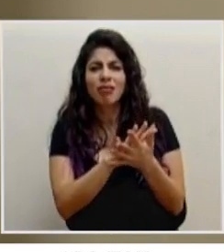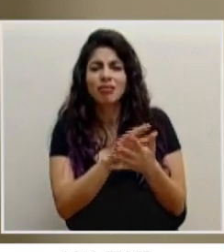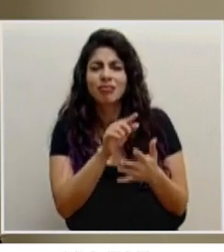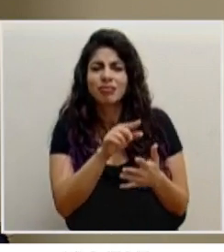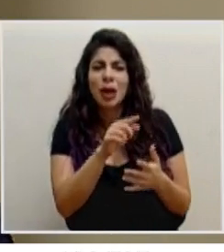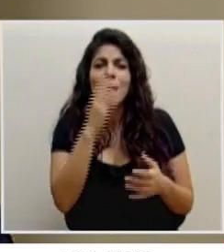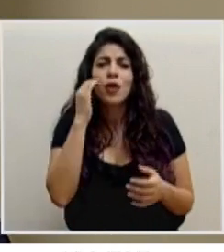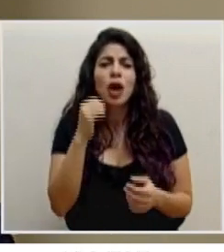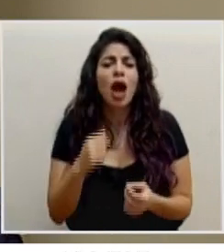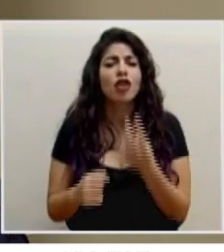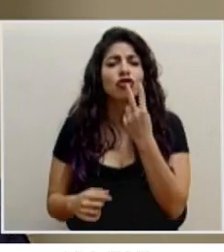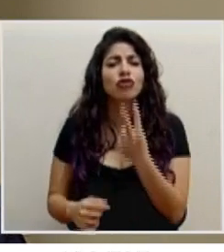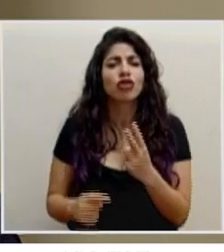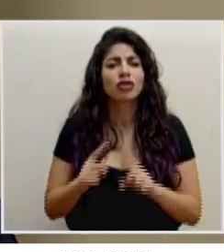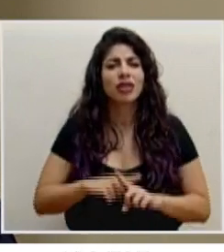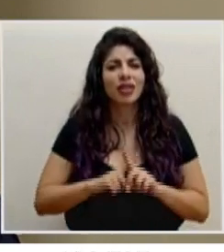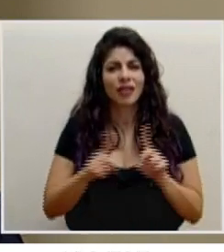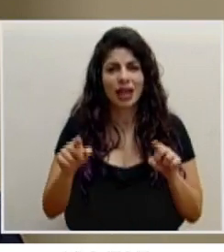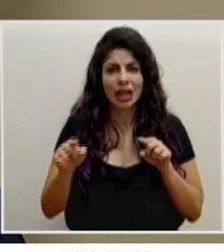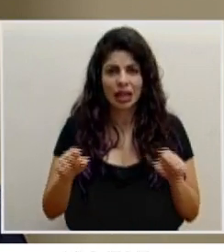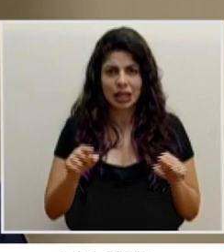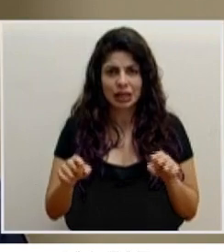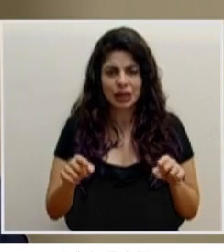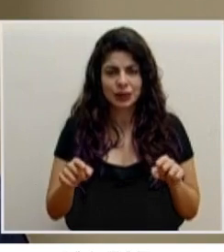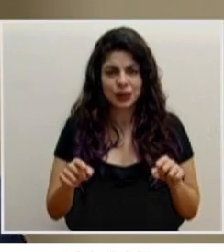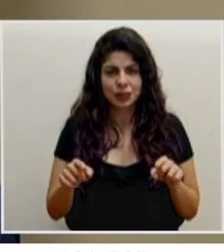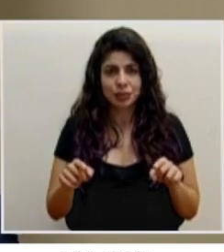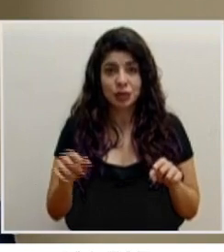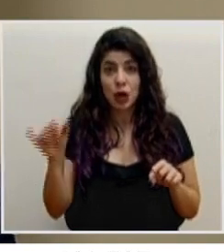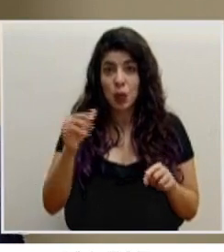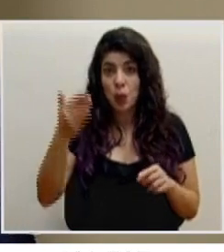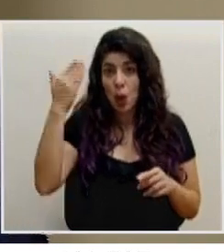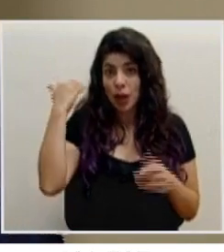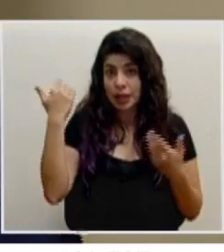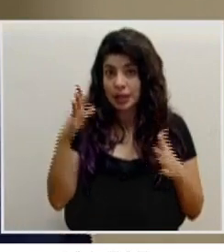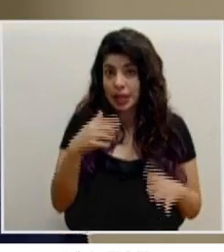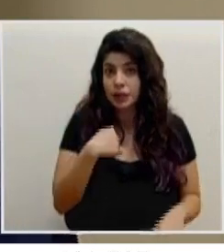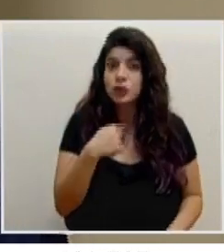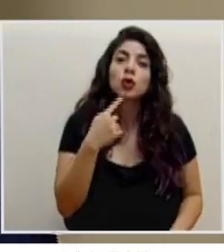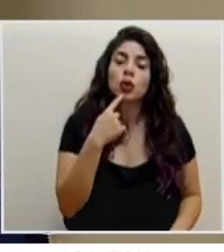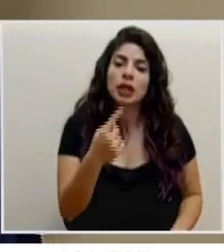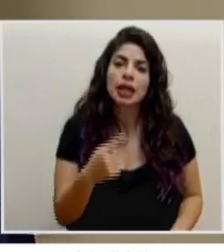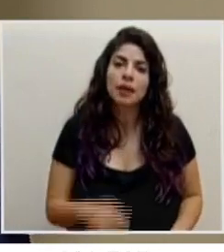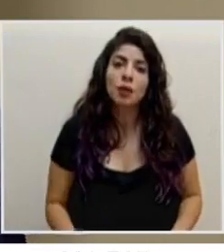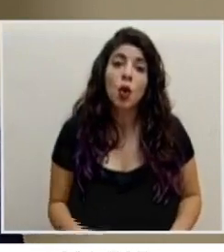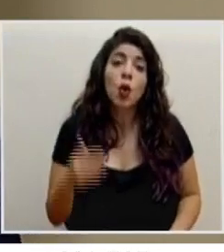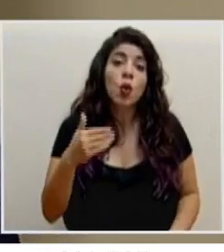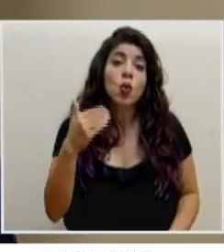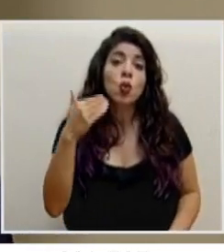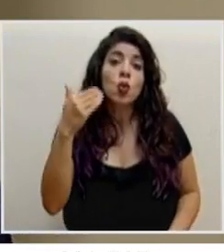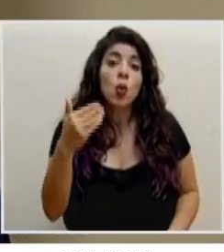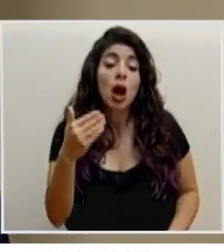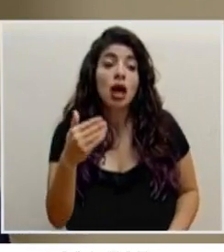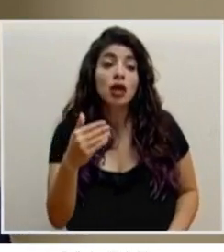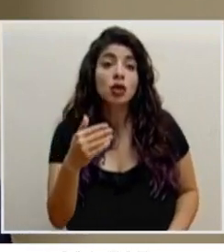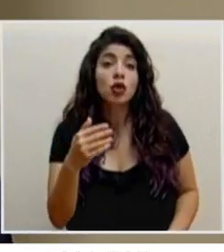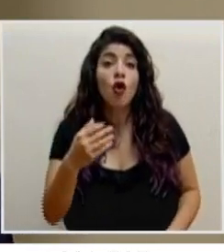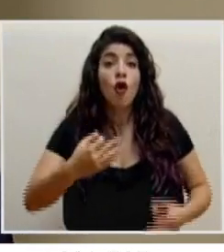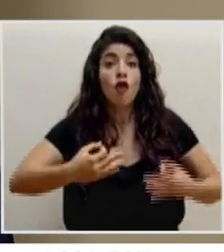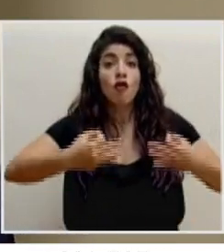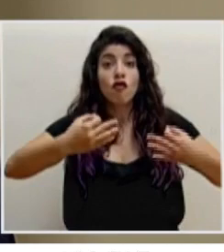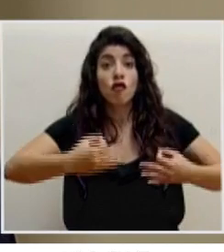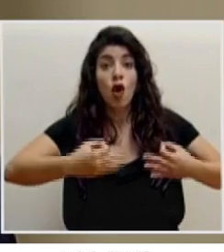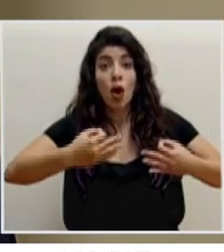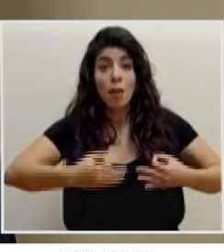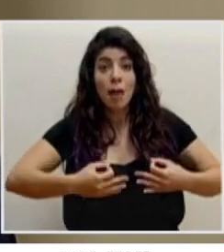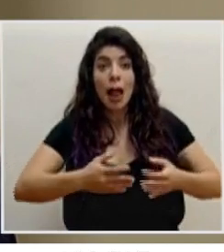porque son dos cosas diferentes. Como ya yo lo indiqué, cuando haya una solicitud formal que cumpla